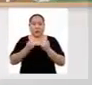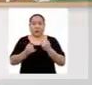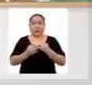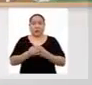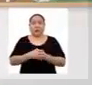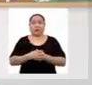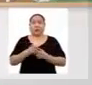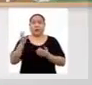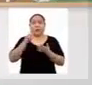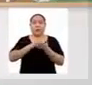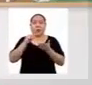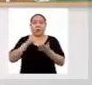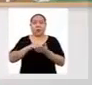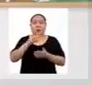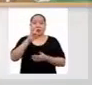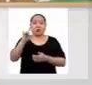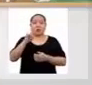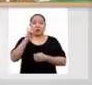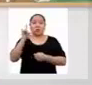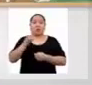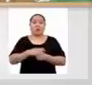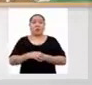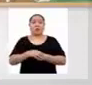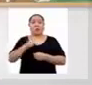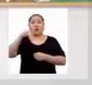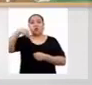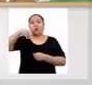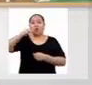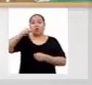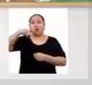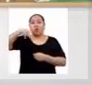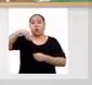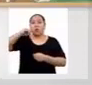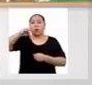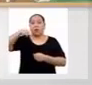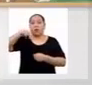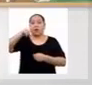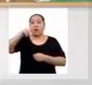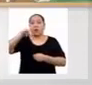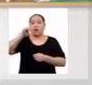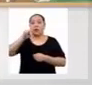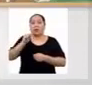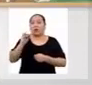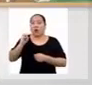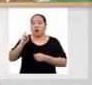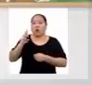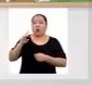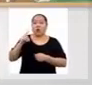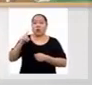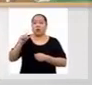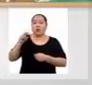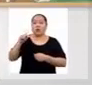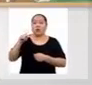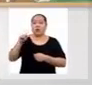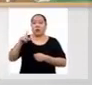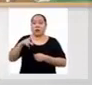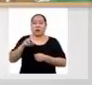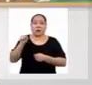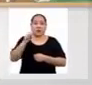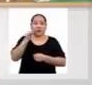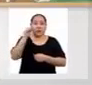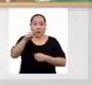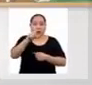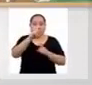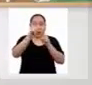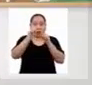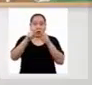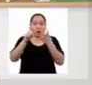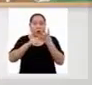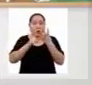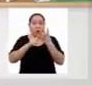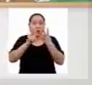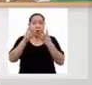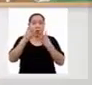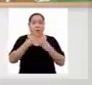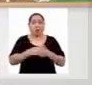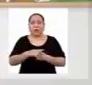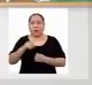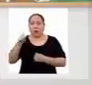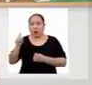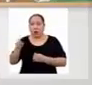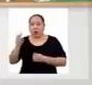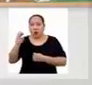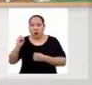las más usadas, que son las nominales y ordinales. Los valores que observamos en la pregunta 4 corresponden a